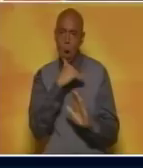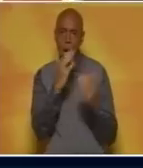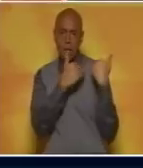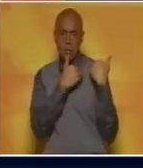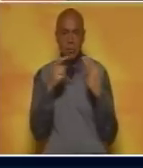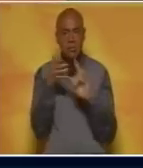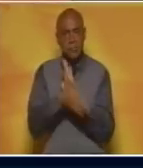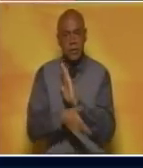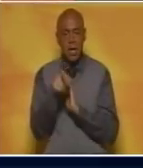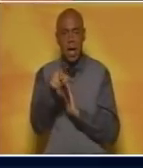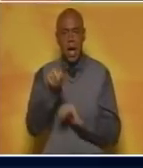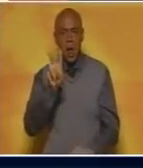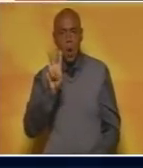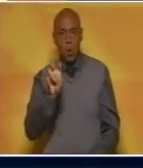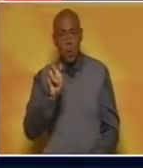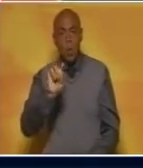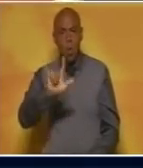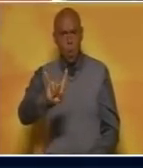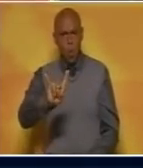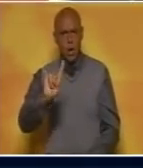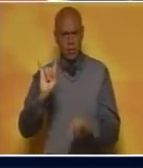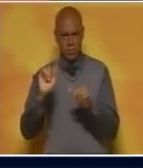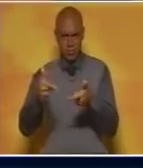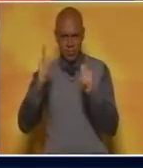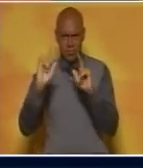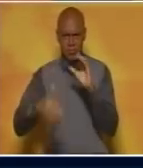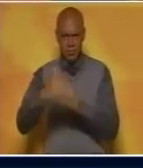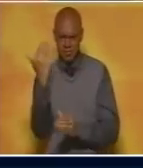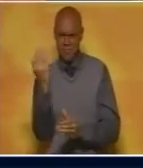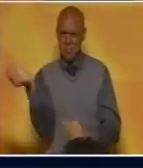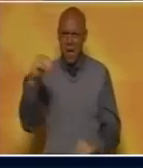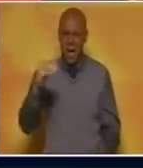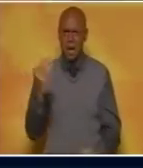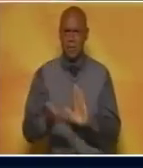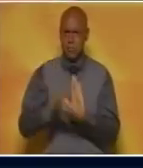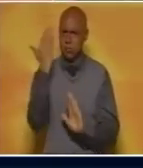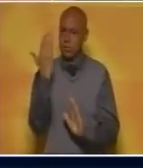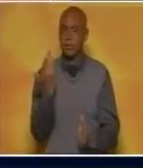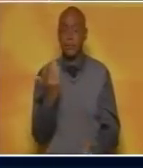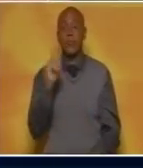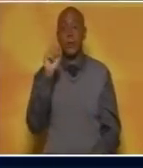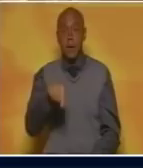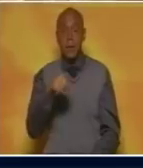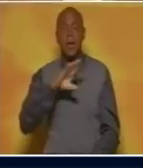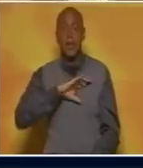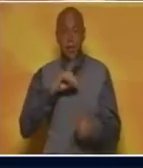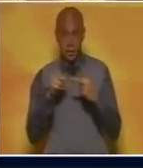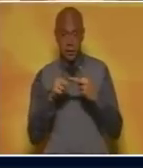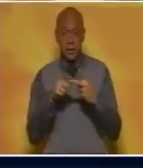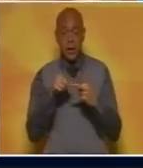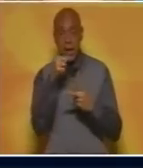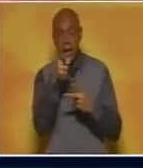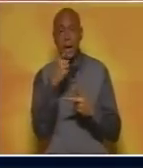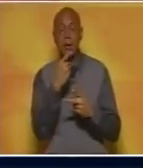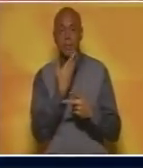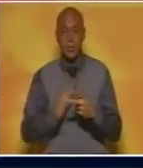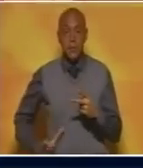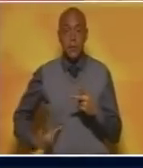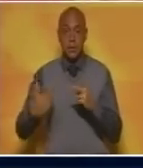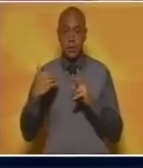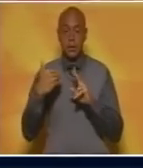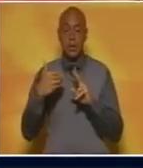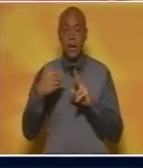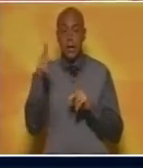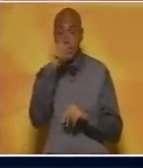lunes hay una nueva tarifa. Eso es mentira. El también presidente del Sindicato del Metro de Caracas destacó